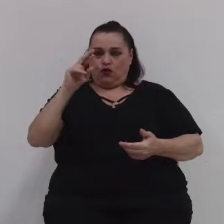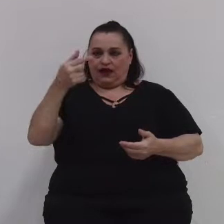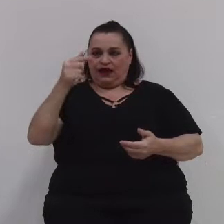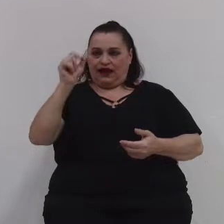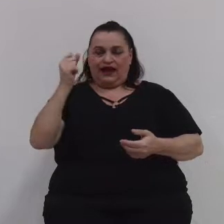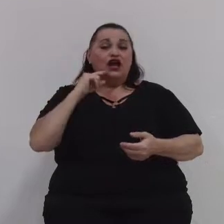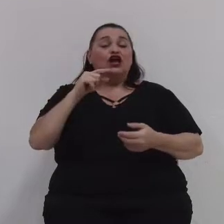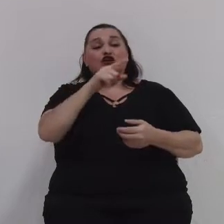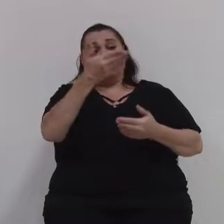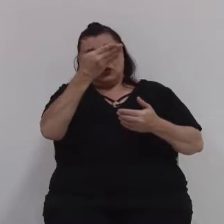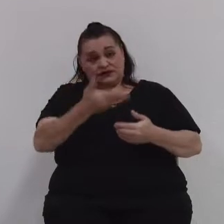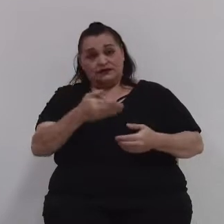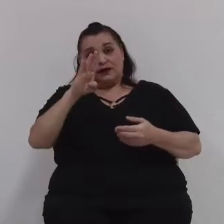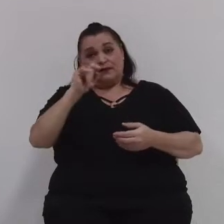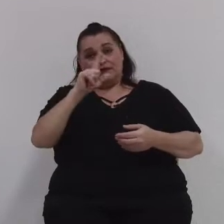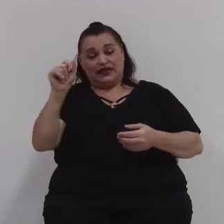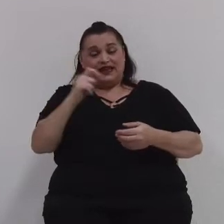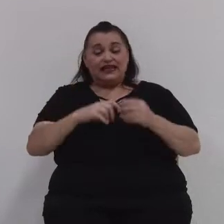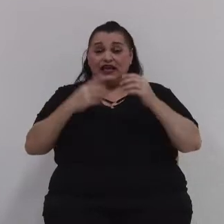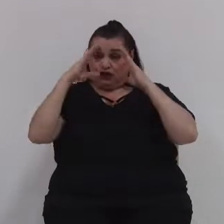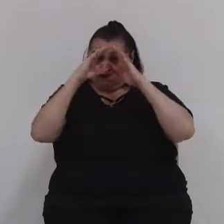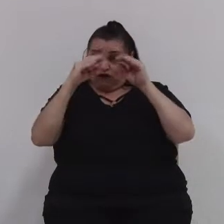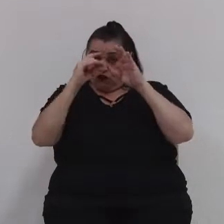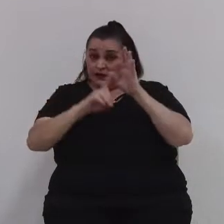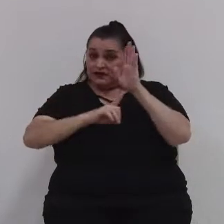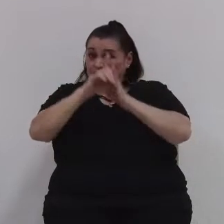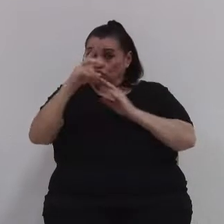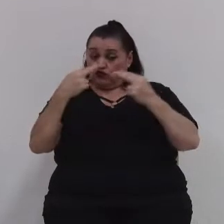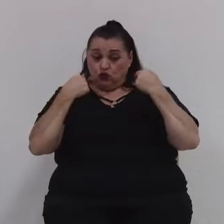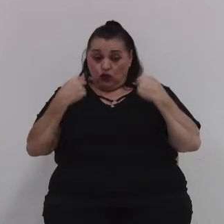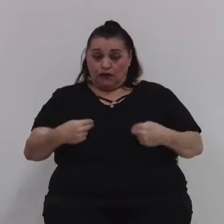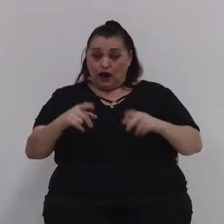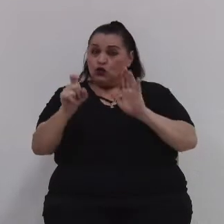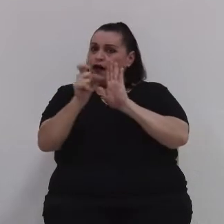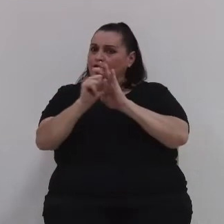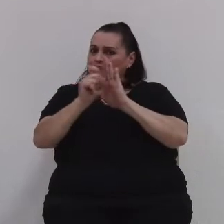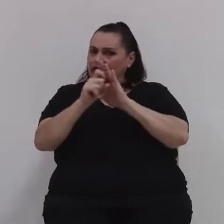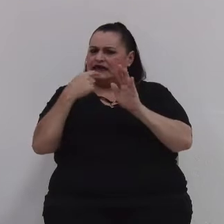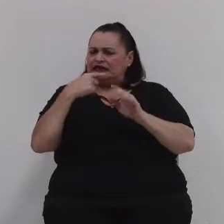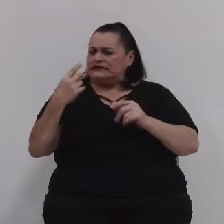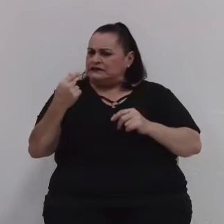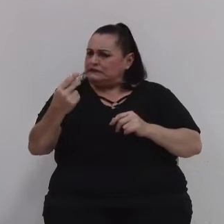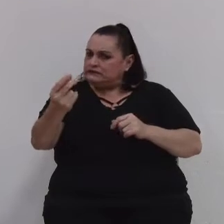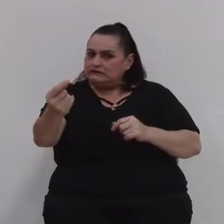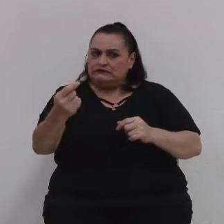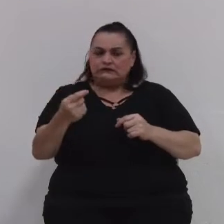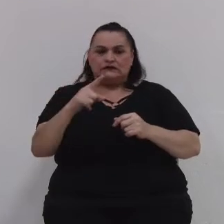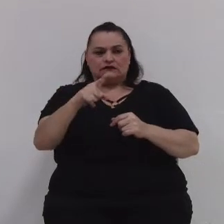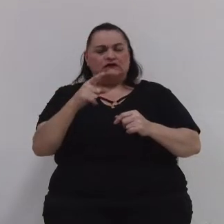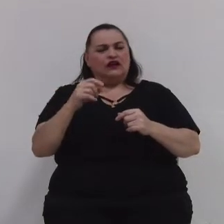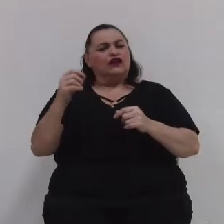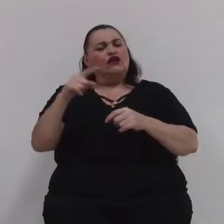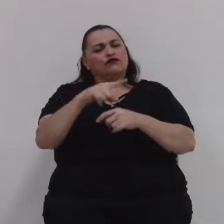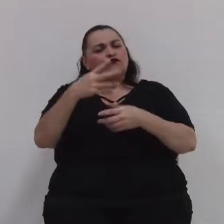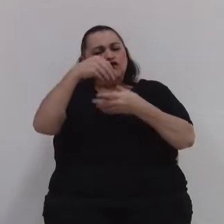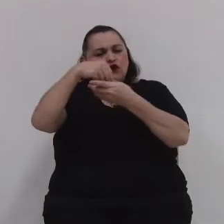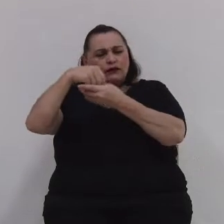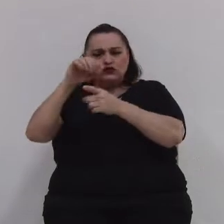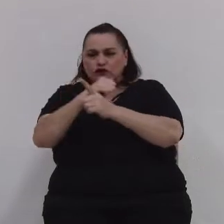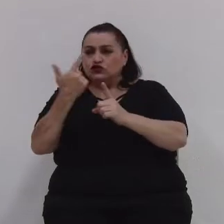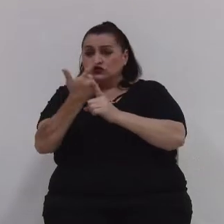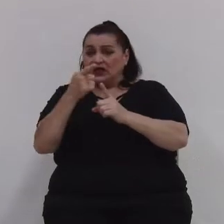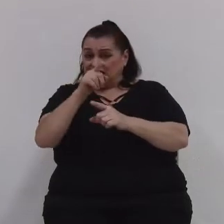Abril, el informe de desarrollo humano alerta sobre las tensiones que producen las aceleradas transformaciones sociales. Esta situación se